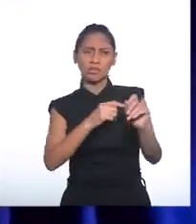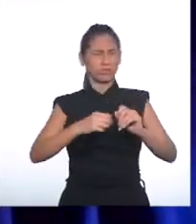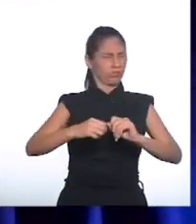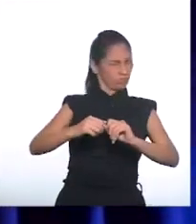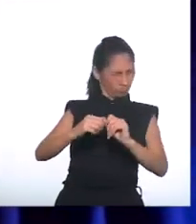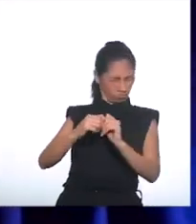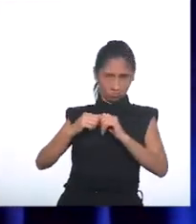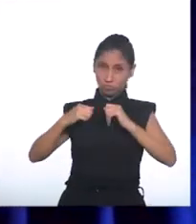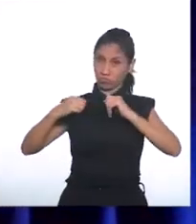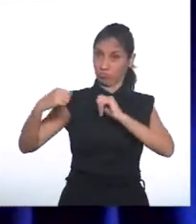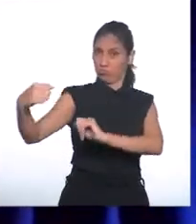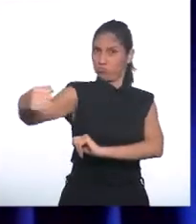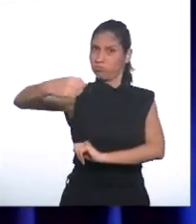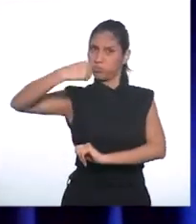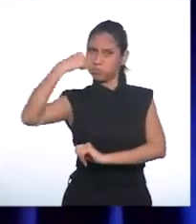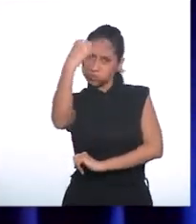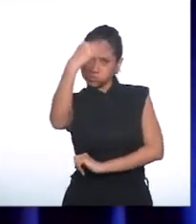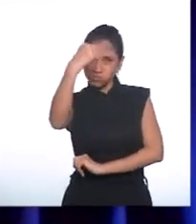con poder.